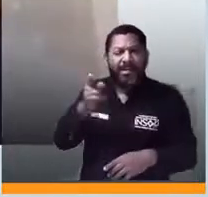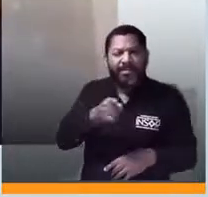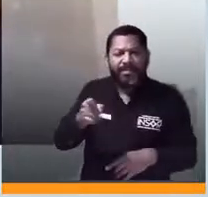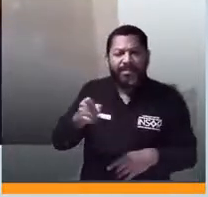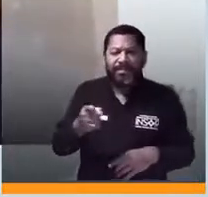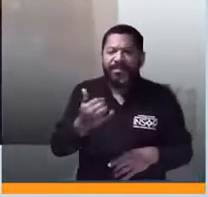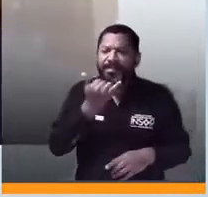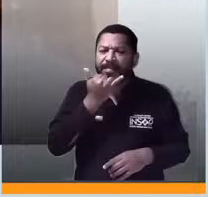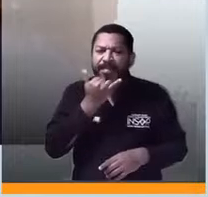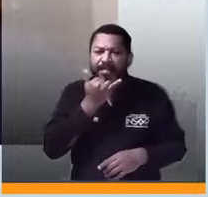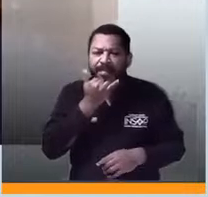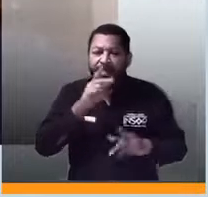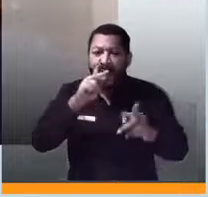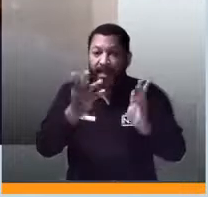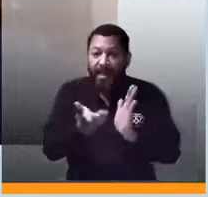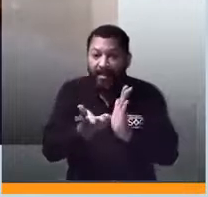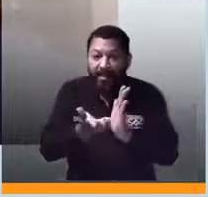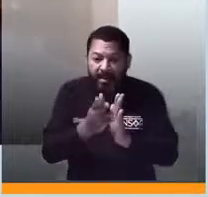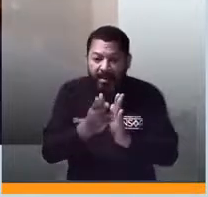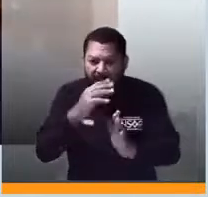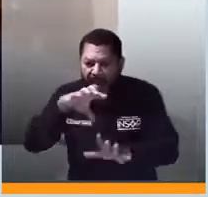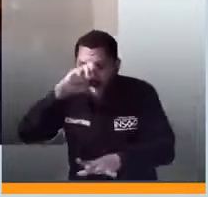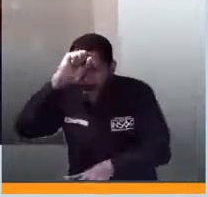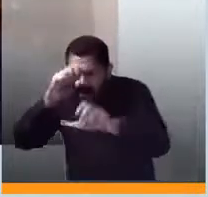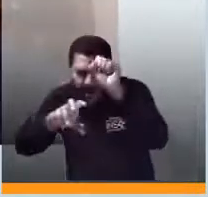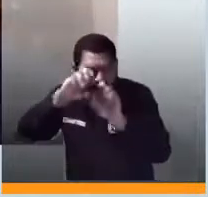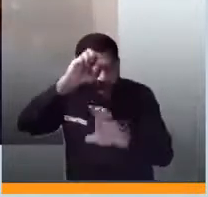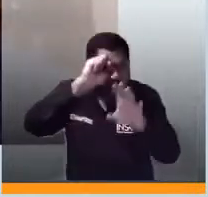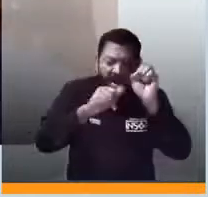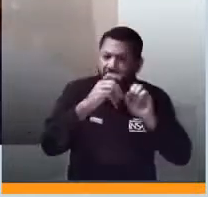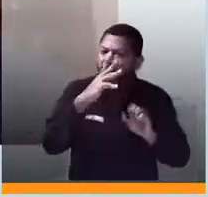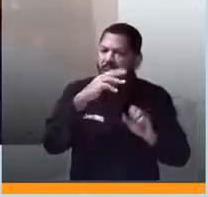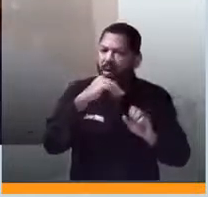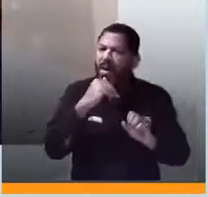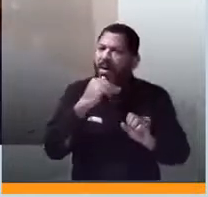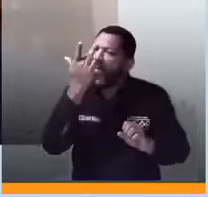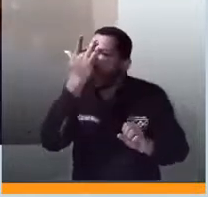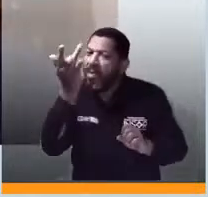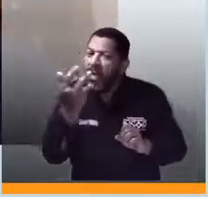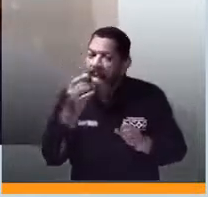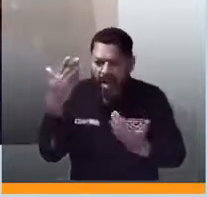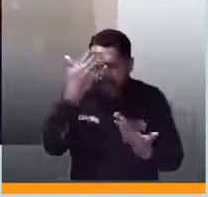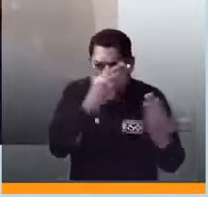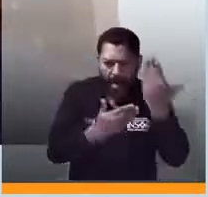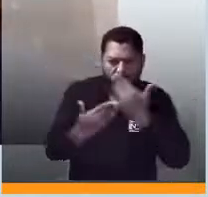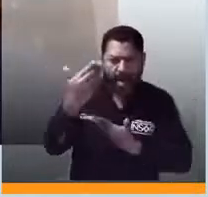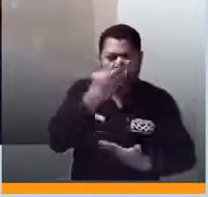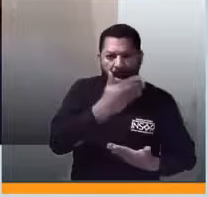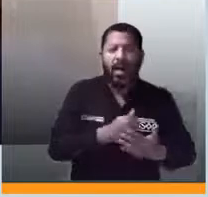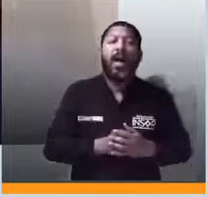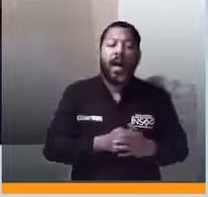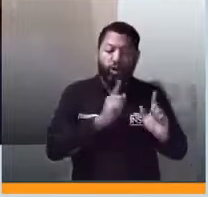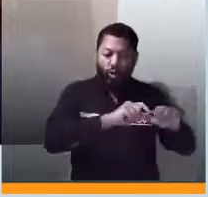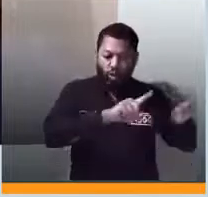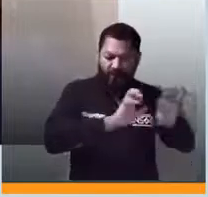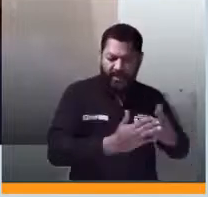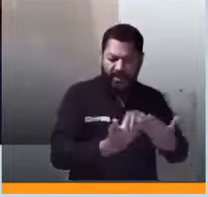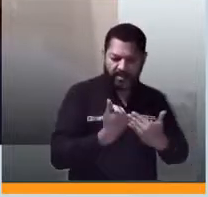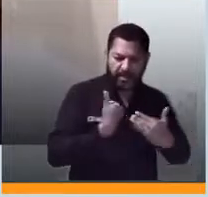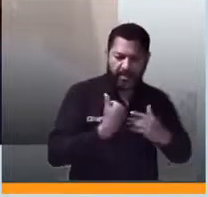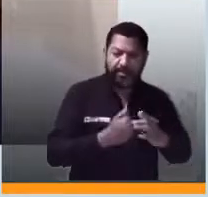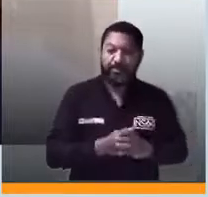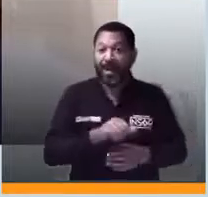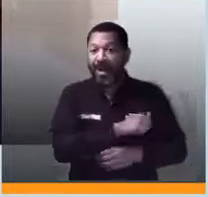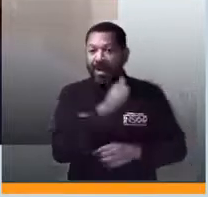estudiantes no están asimilando de manera adecuada el aprendizaje. Y obviamente todas las otras transformaciones que